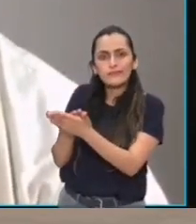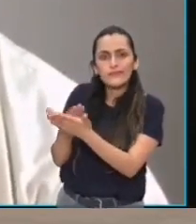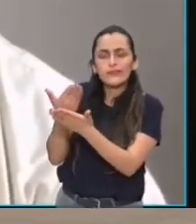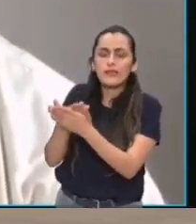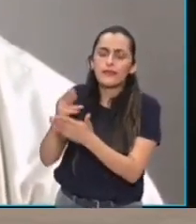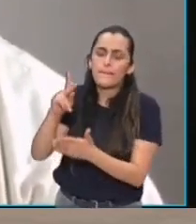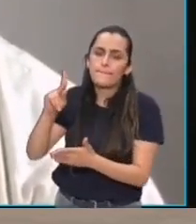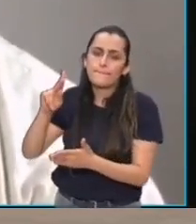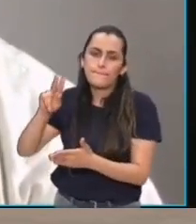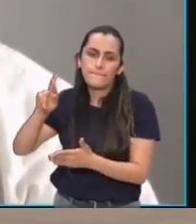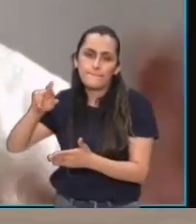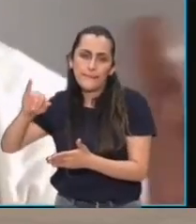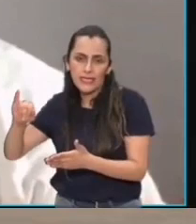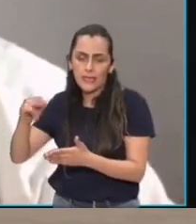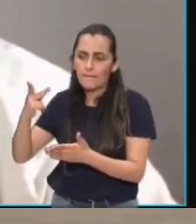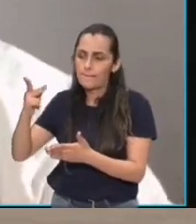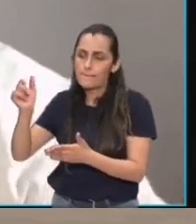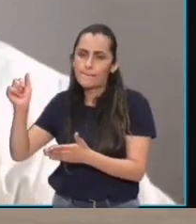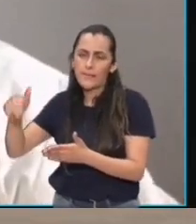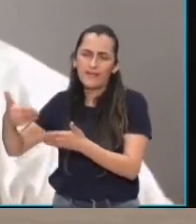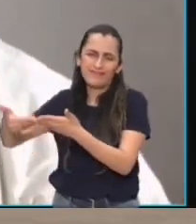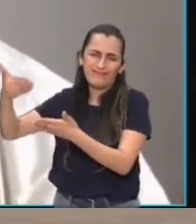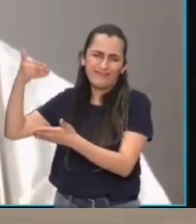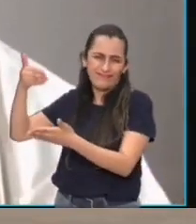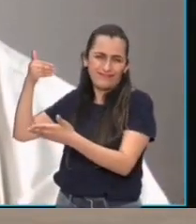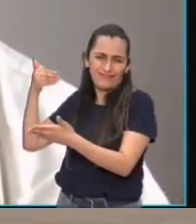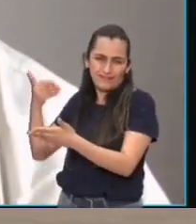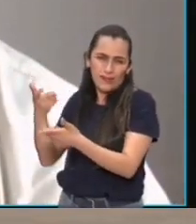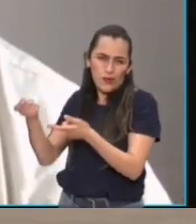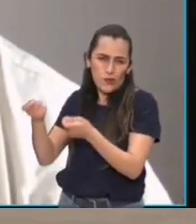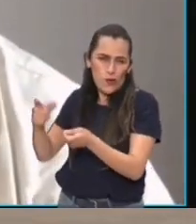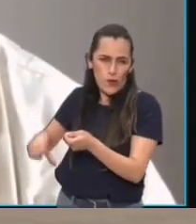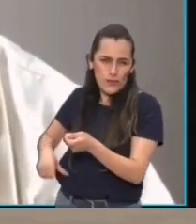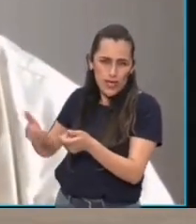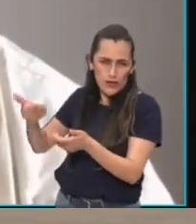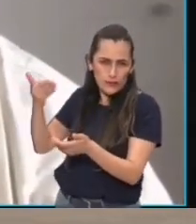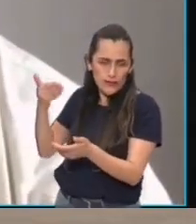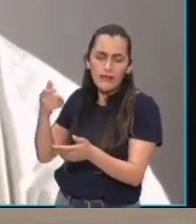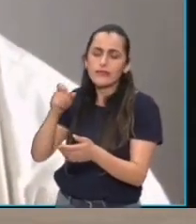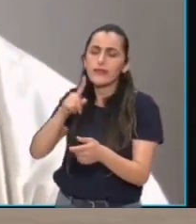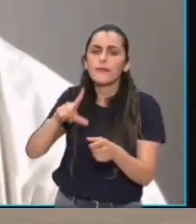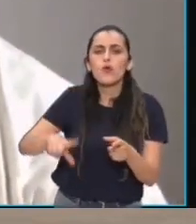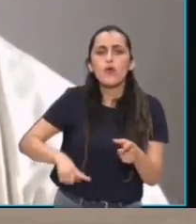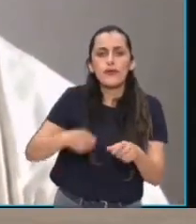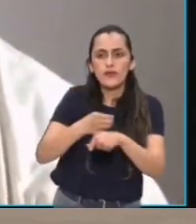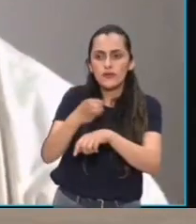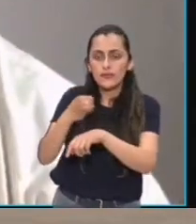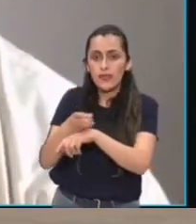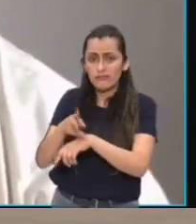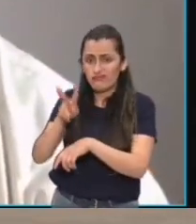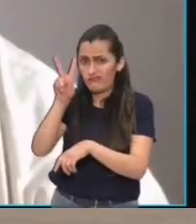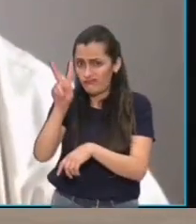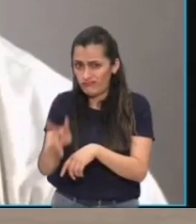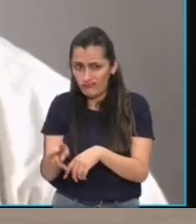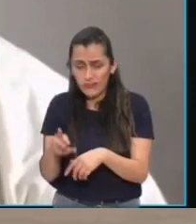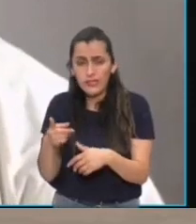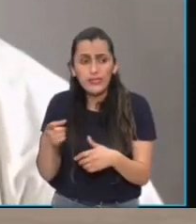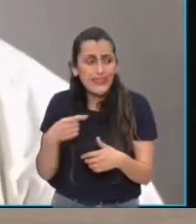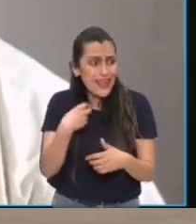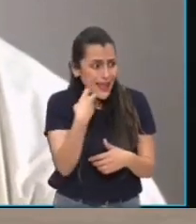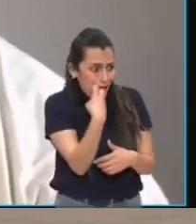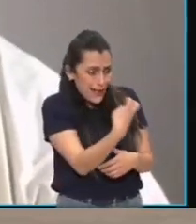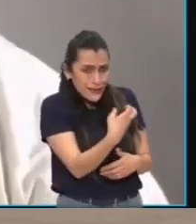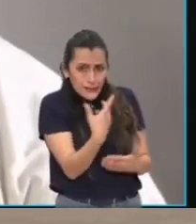del PAN, de los sexenios pasados y de los gobiernos, en los gobiernos estatales. Si nosotros no tuviéramos estos vergonzosos primeros